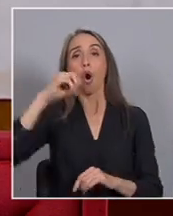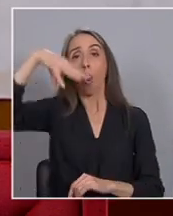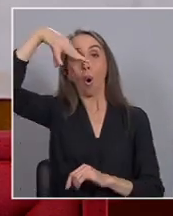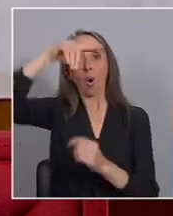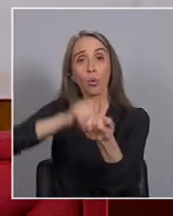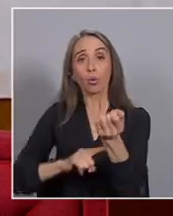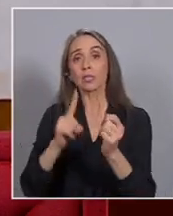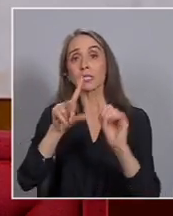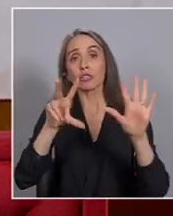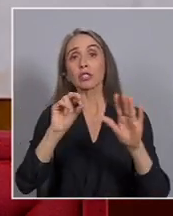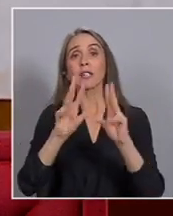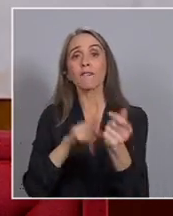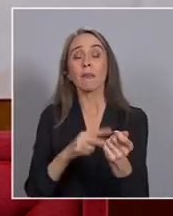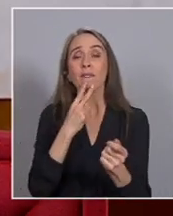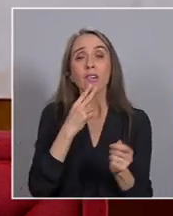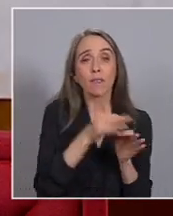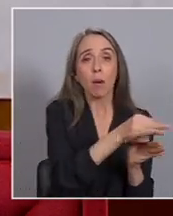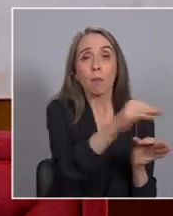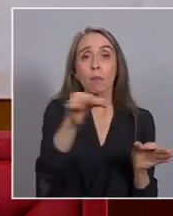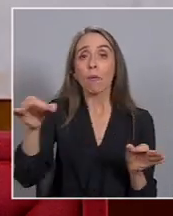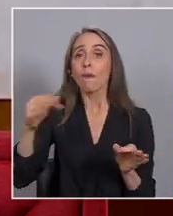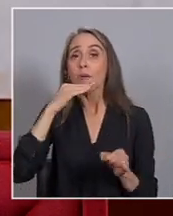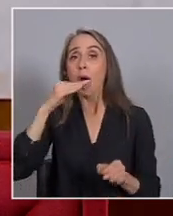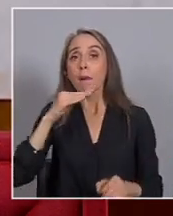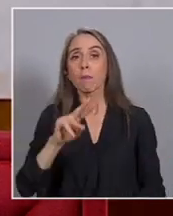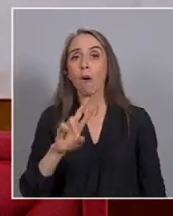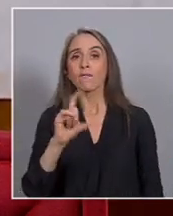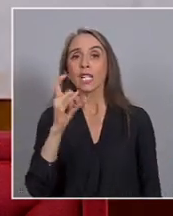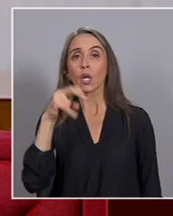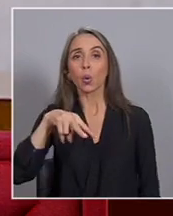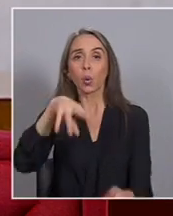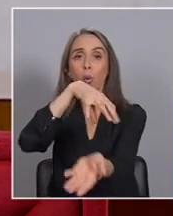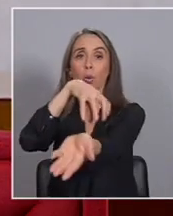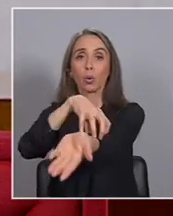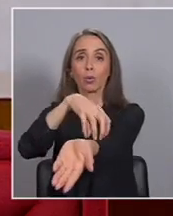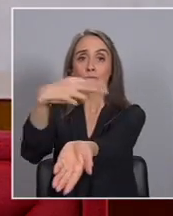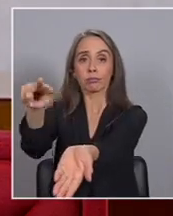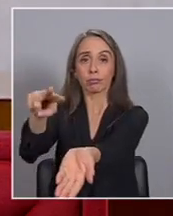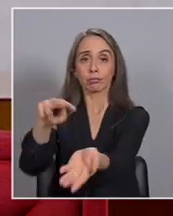180 familias en sectores rurales de Vilcún.